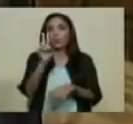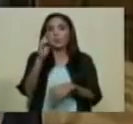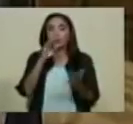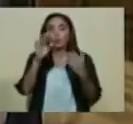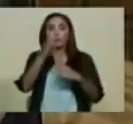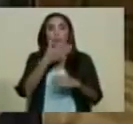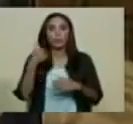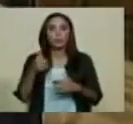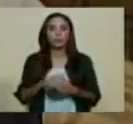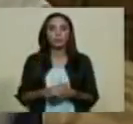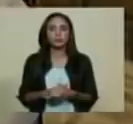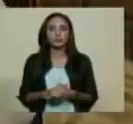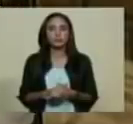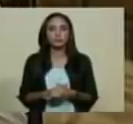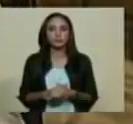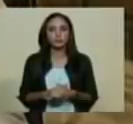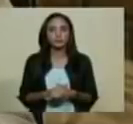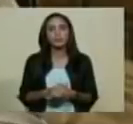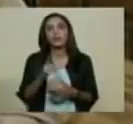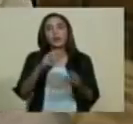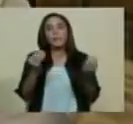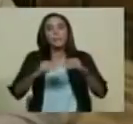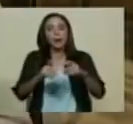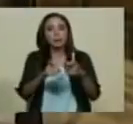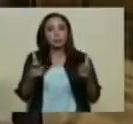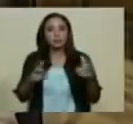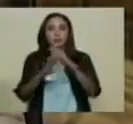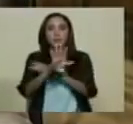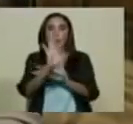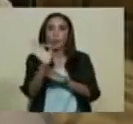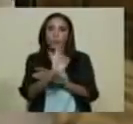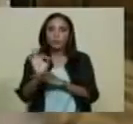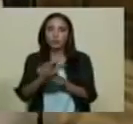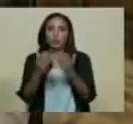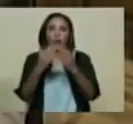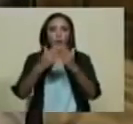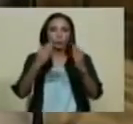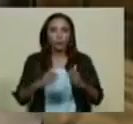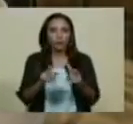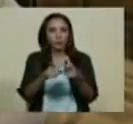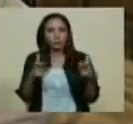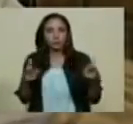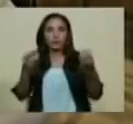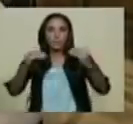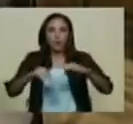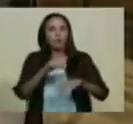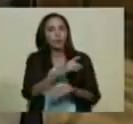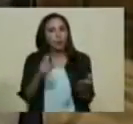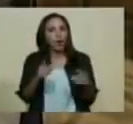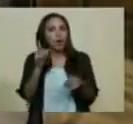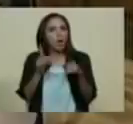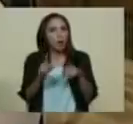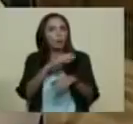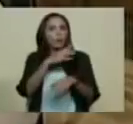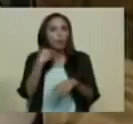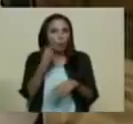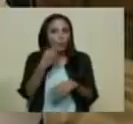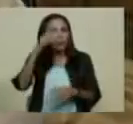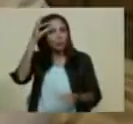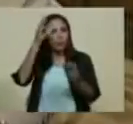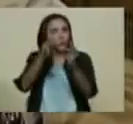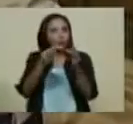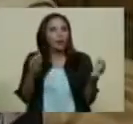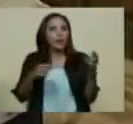otro lado, resaltar el incremento de la matrícula. 5% más de estudiantes, dice que hay una juventud que cree en el gobierno, que cree en el Estado, que